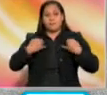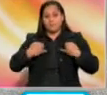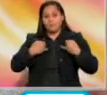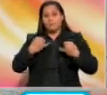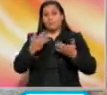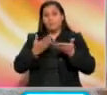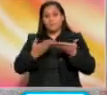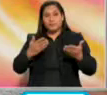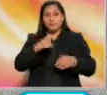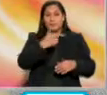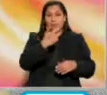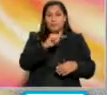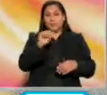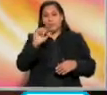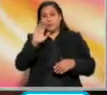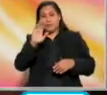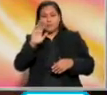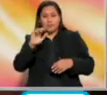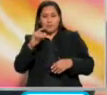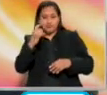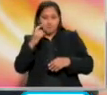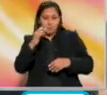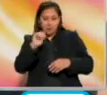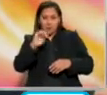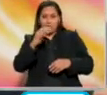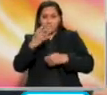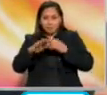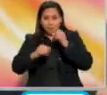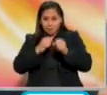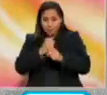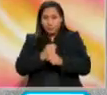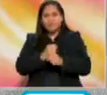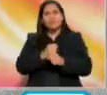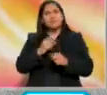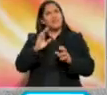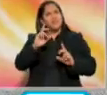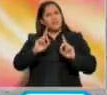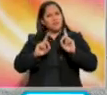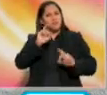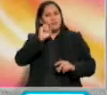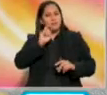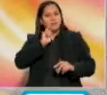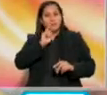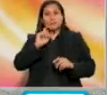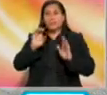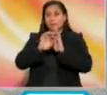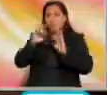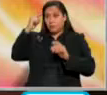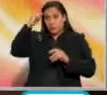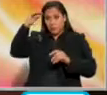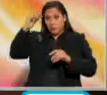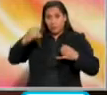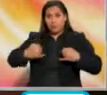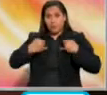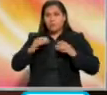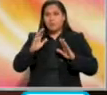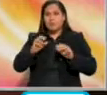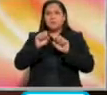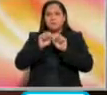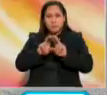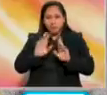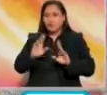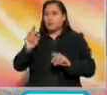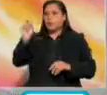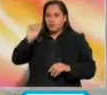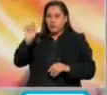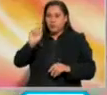los jovencitos hoy a los 9, 10 años de edad, que ya empiezan a preguntarse de sexo, que un joven que a lo mejor ya empezó realmente una vida sexual activa, que tiene una